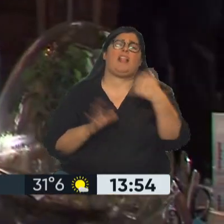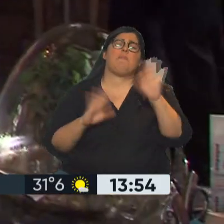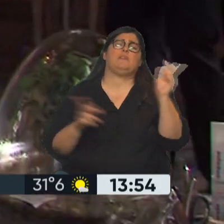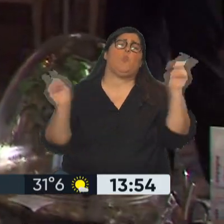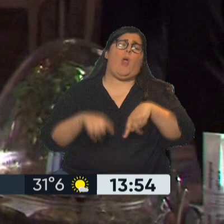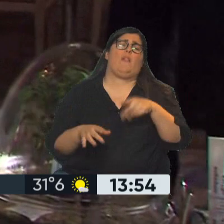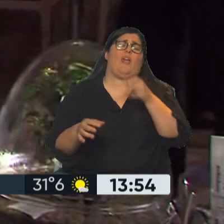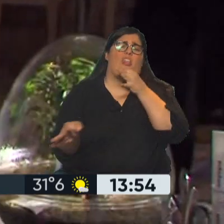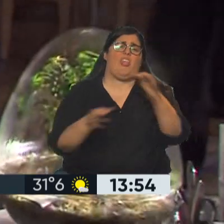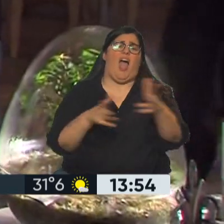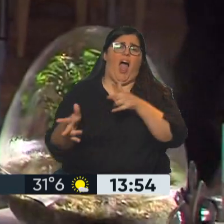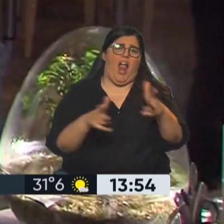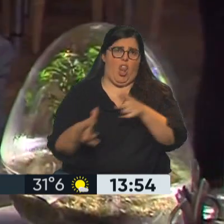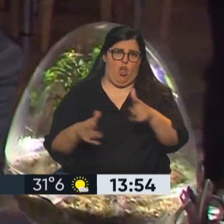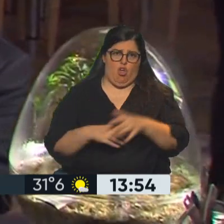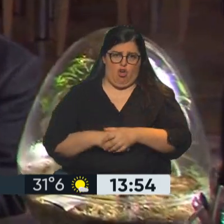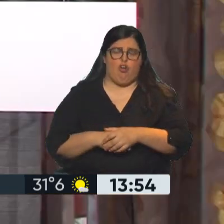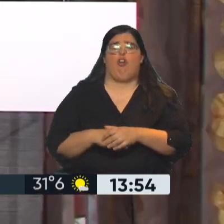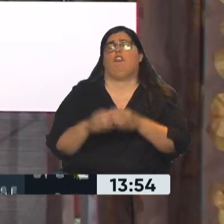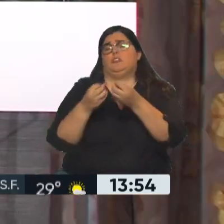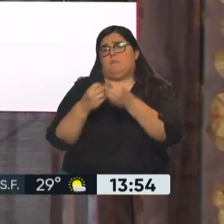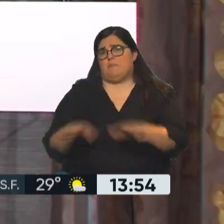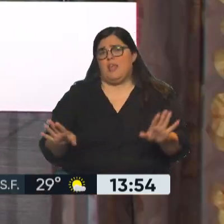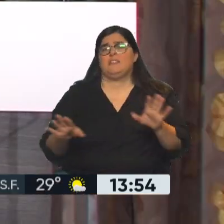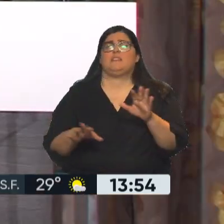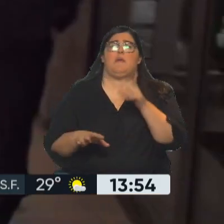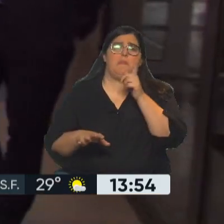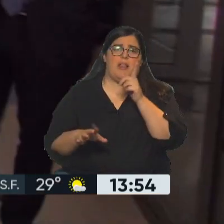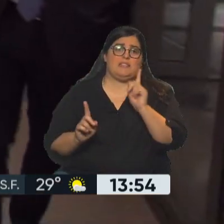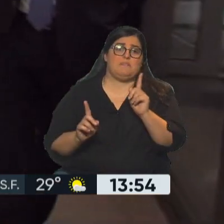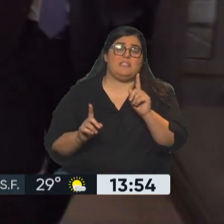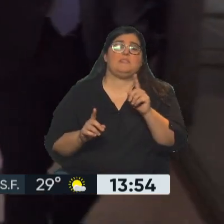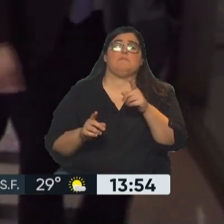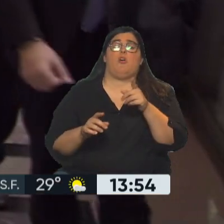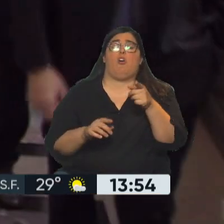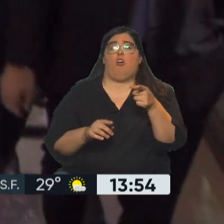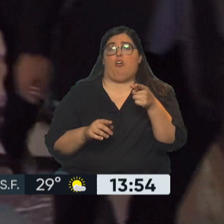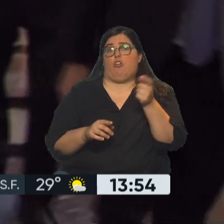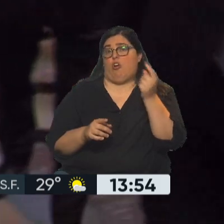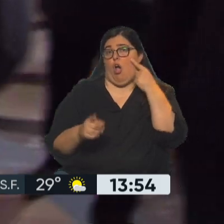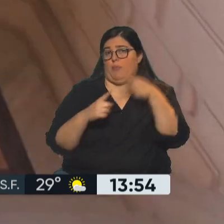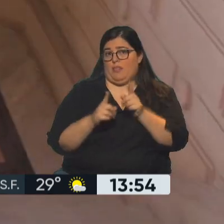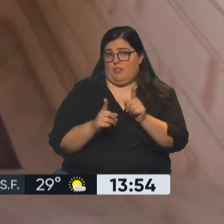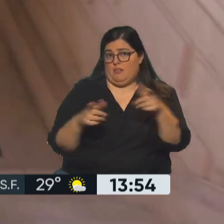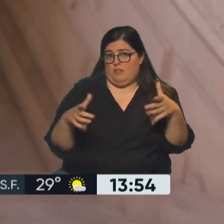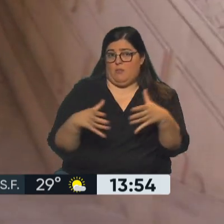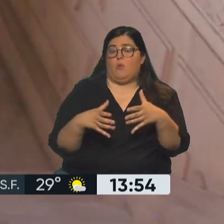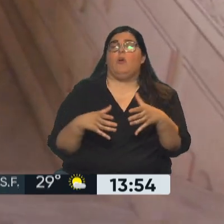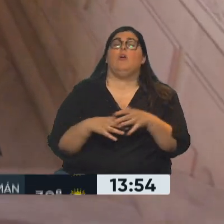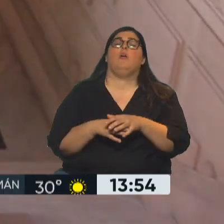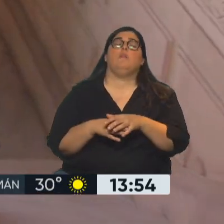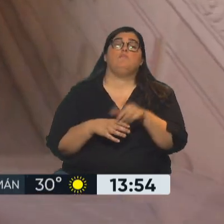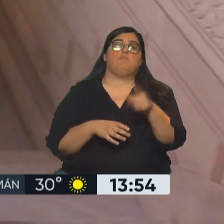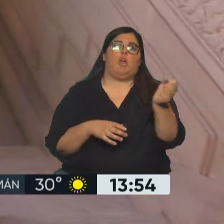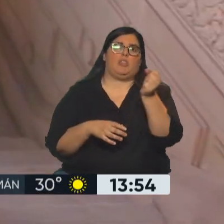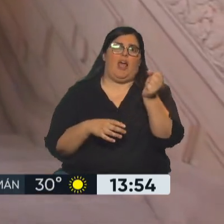no El regreso al diálogo en México que se estaría abriendo a partir de esta iniciativa con una gran importancia de